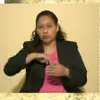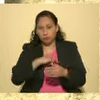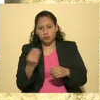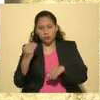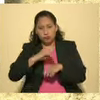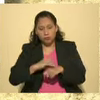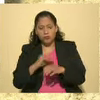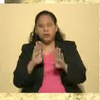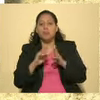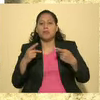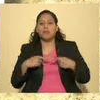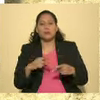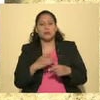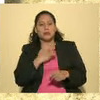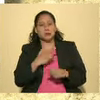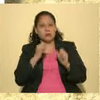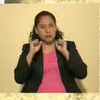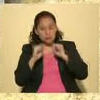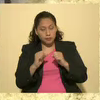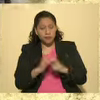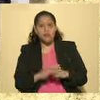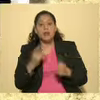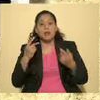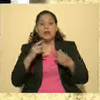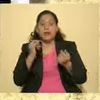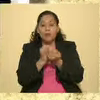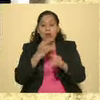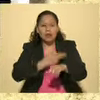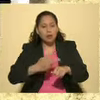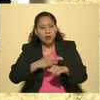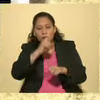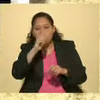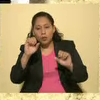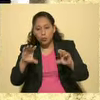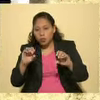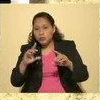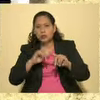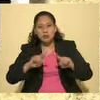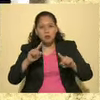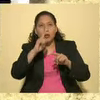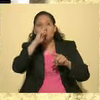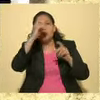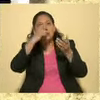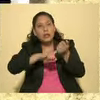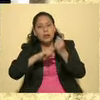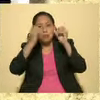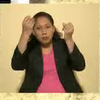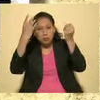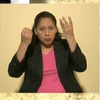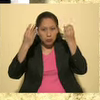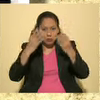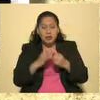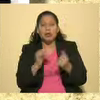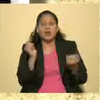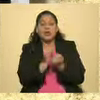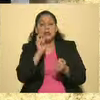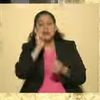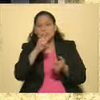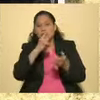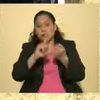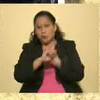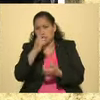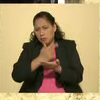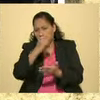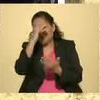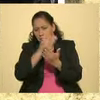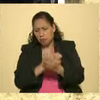pasajero seguro, o sea, operativo de luces, pivotes. Tenemos varios programas en los cuales hemos incidido en que la delincuencia en esos ámbitos